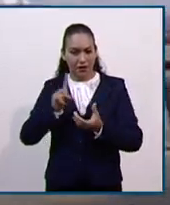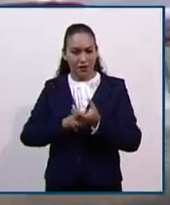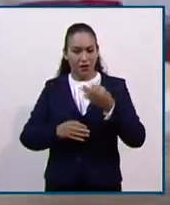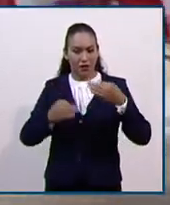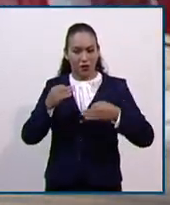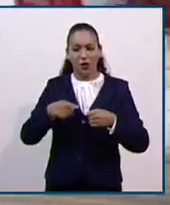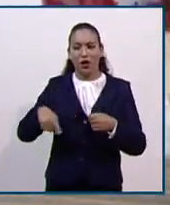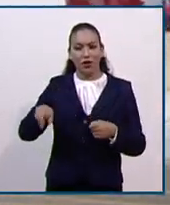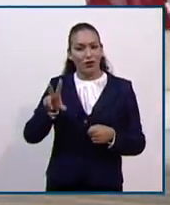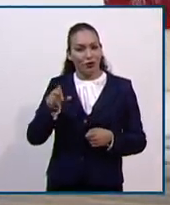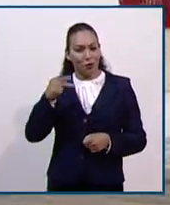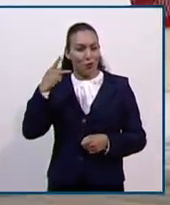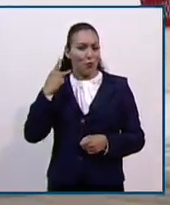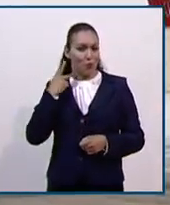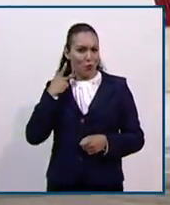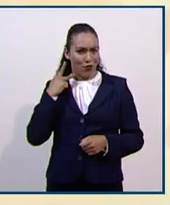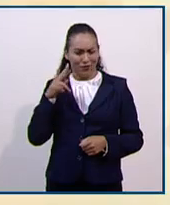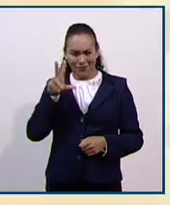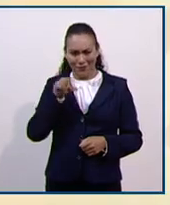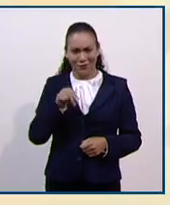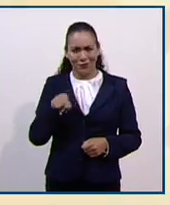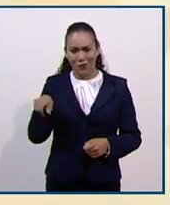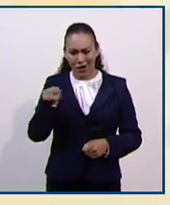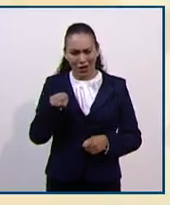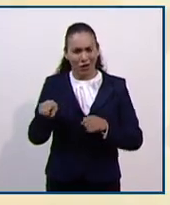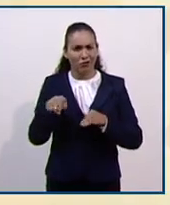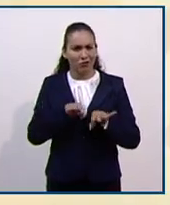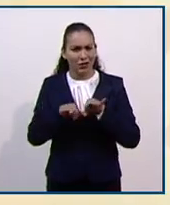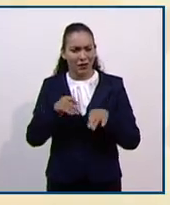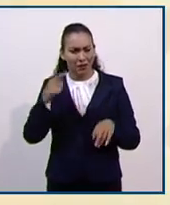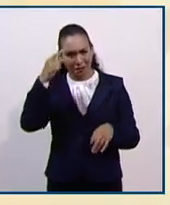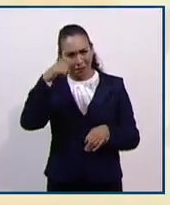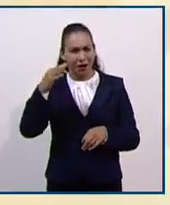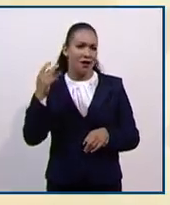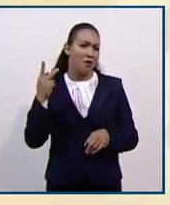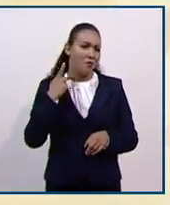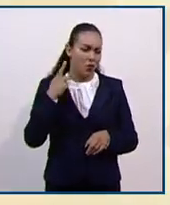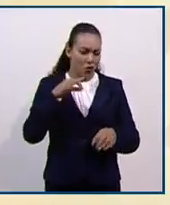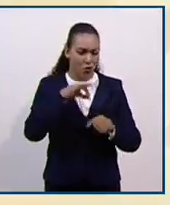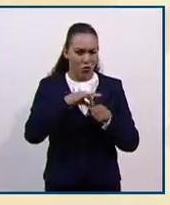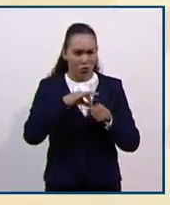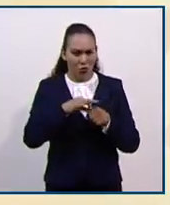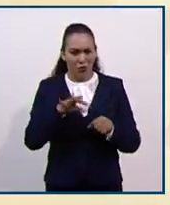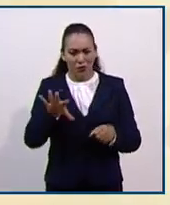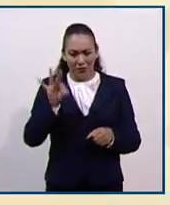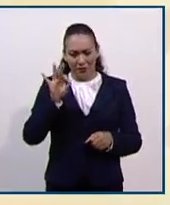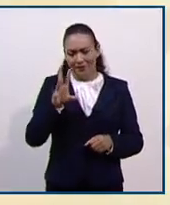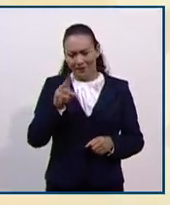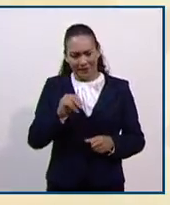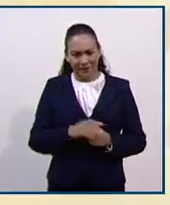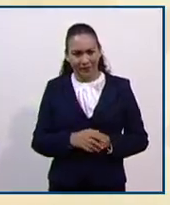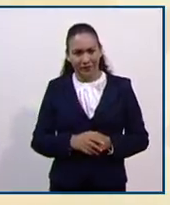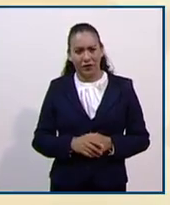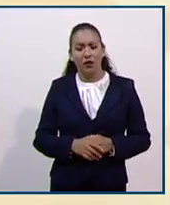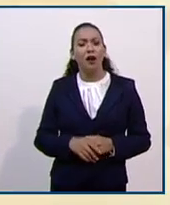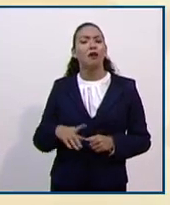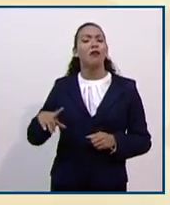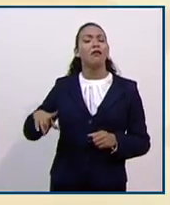son políticos en campaña. Y es que el Poder Ejecutivo y el Poder Legislativo obedecen a